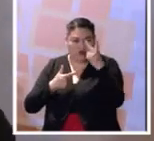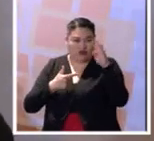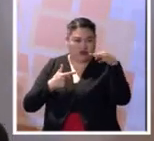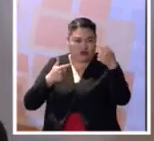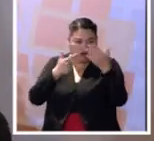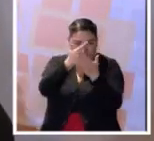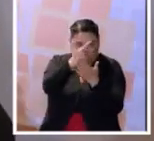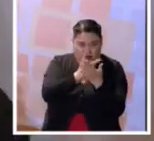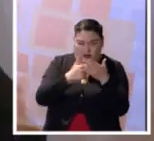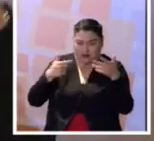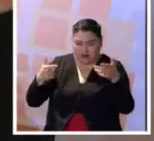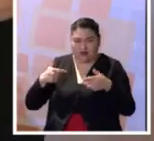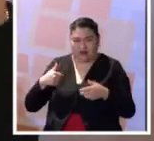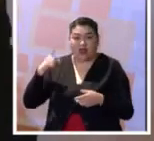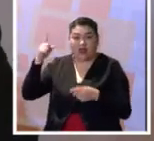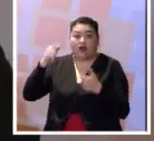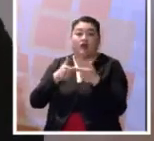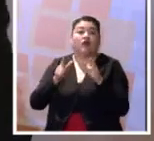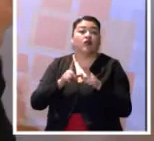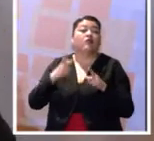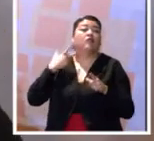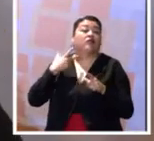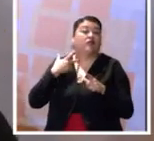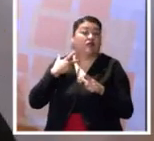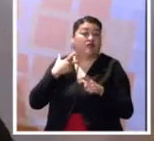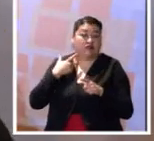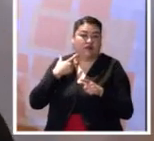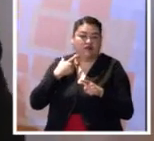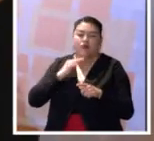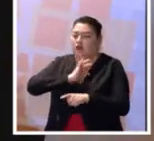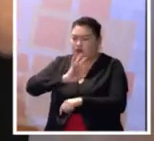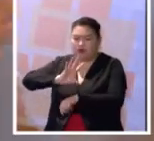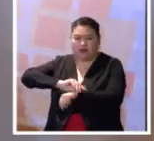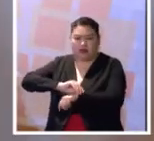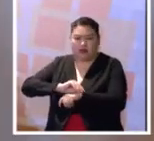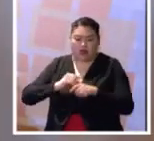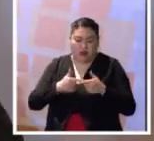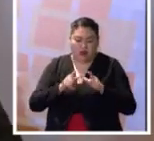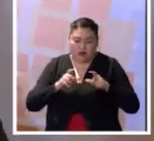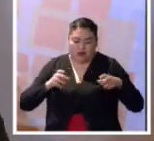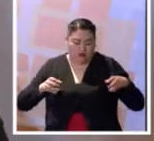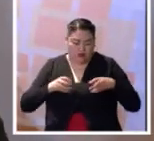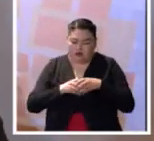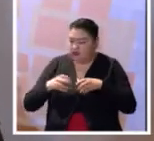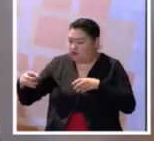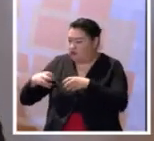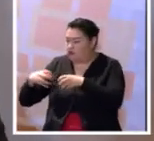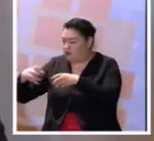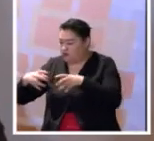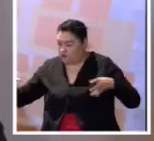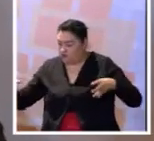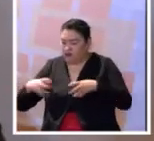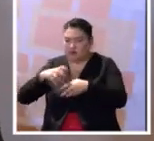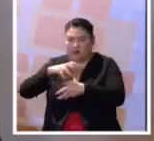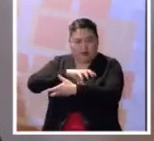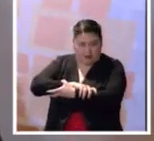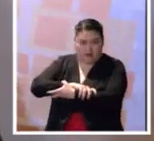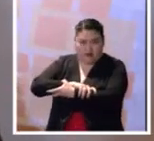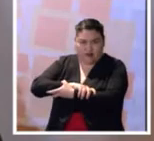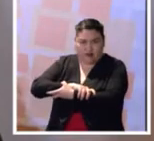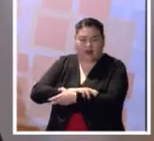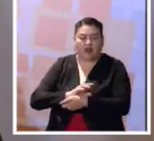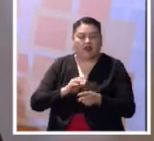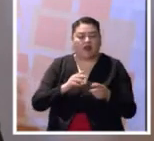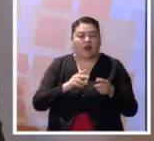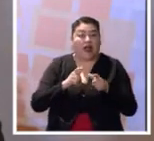Entonces los partidos pasaban a formar parte de estas coaliciones y los partidos pequeños quedaban totalmente excluidos de la